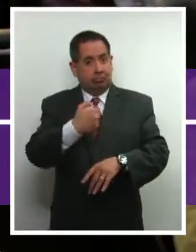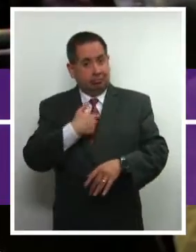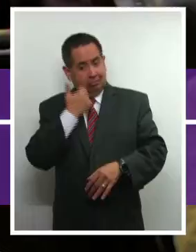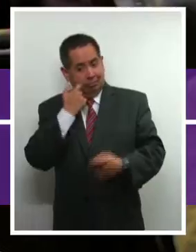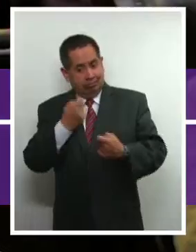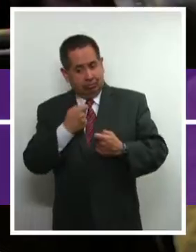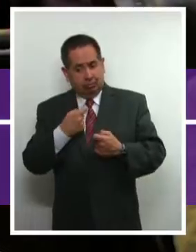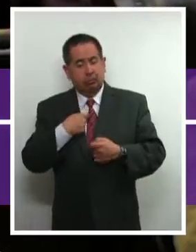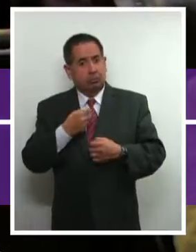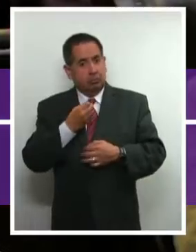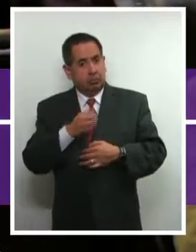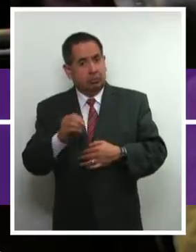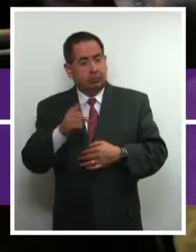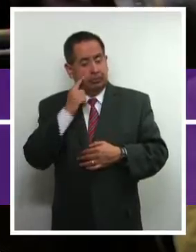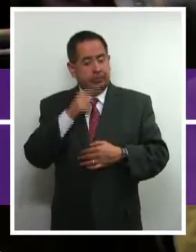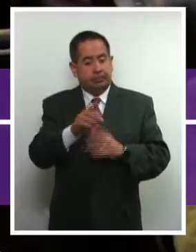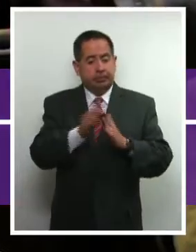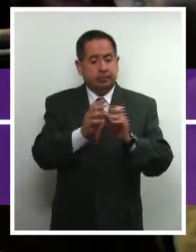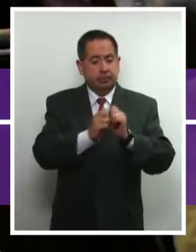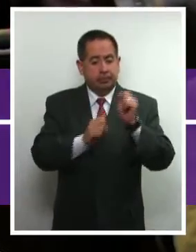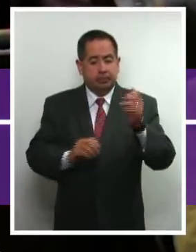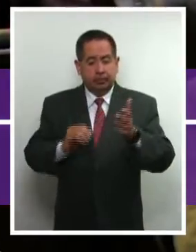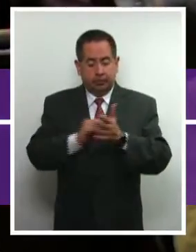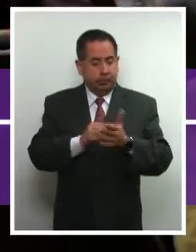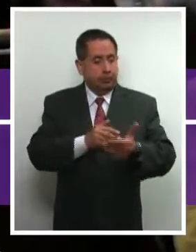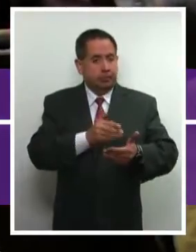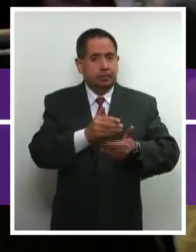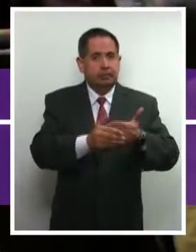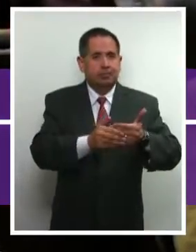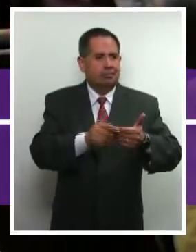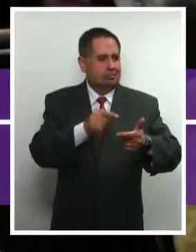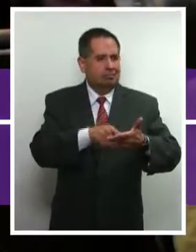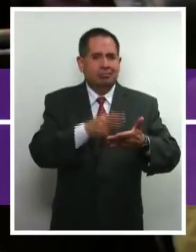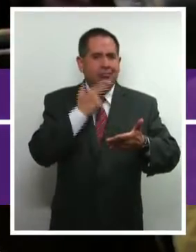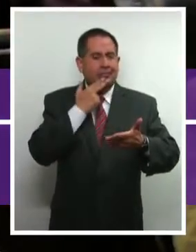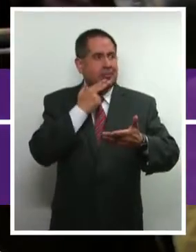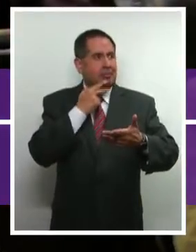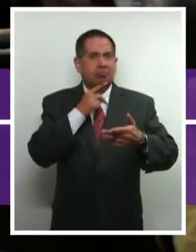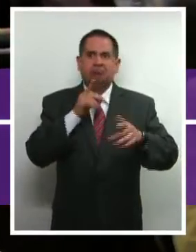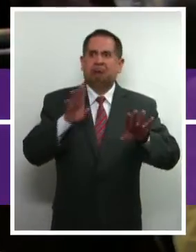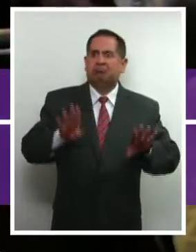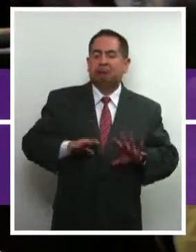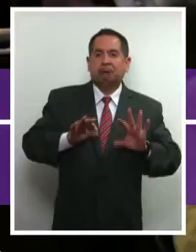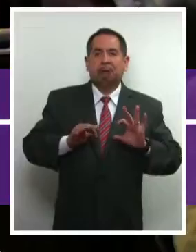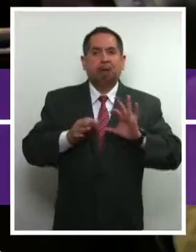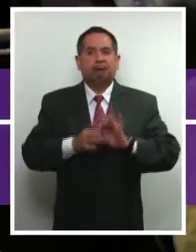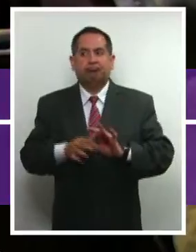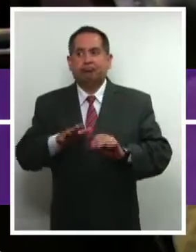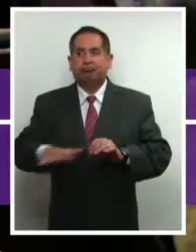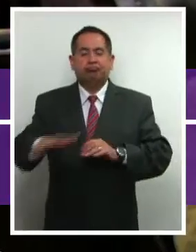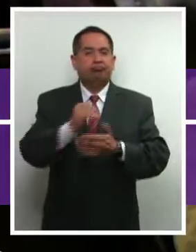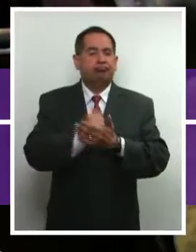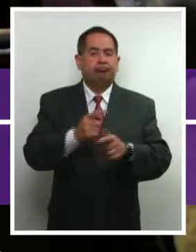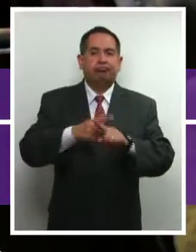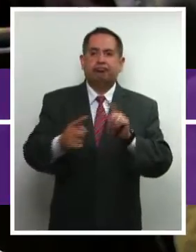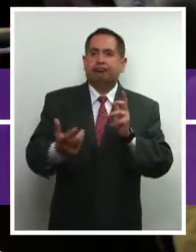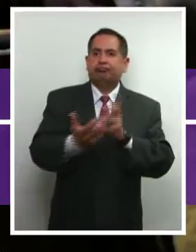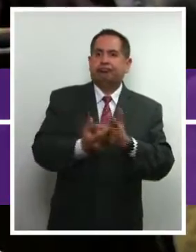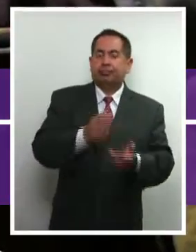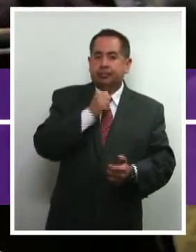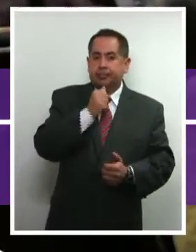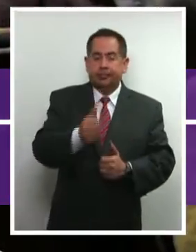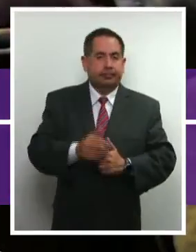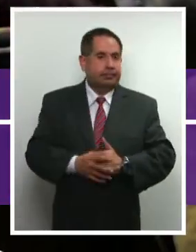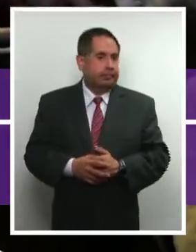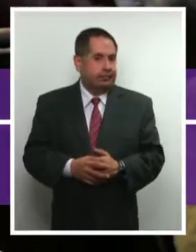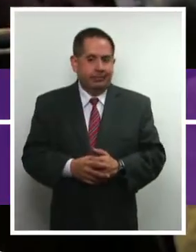es obligar a que la Constitución tenga un proceso regresivo, que no va de acuerdo con la realidad de la Ciudad de México. Y si